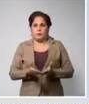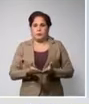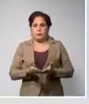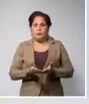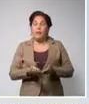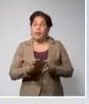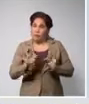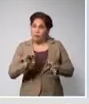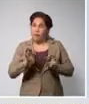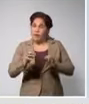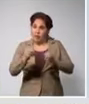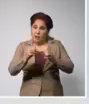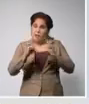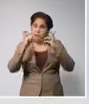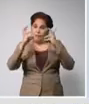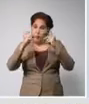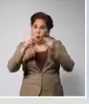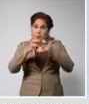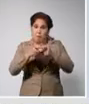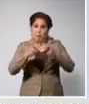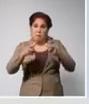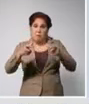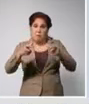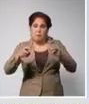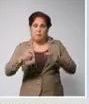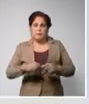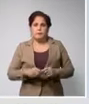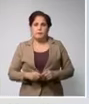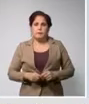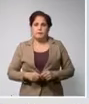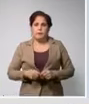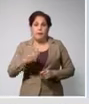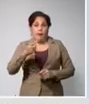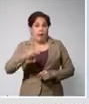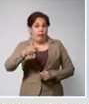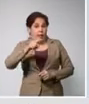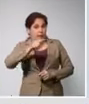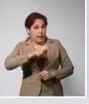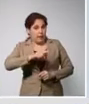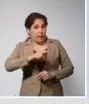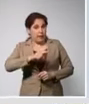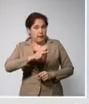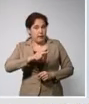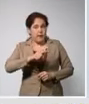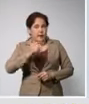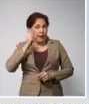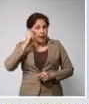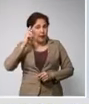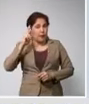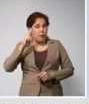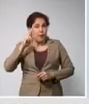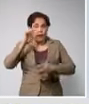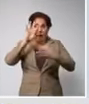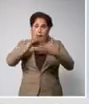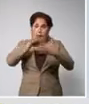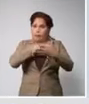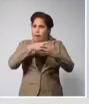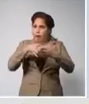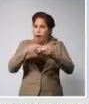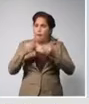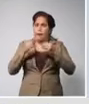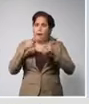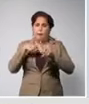realmente una cifra muy elevada. Ayer incluso veíamos un análisis que se